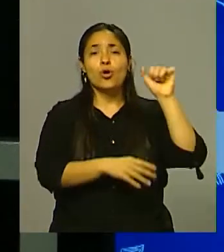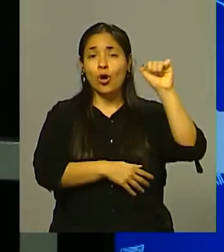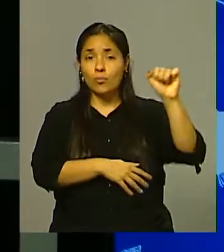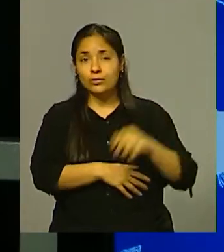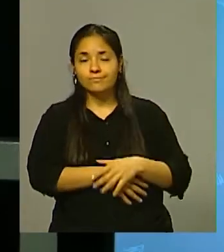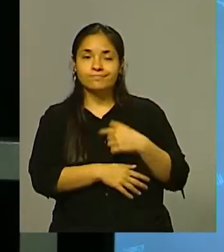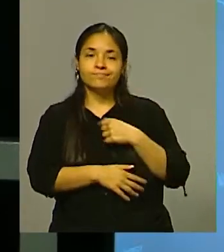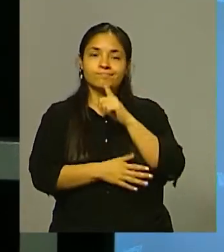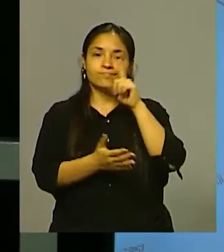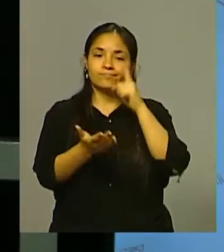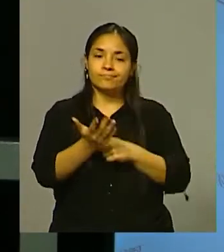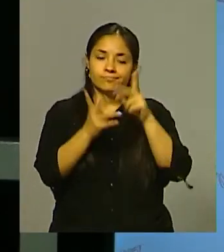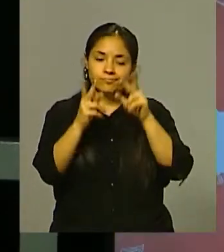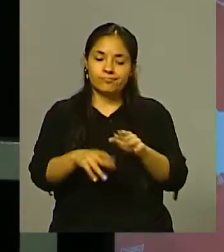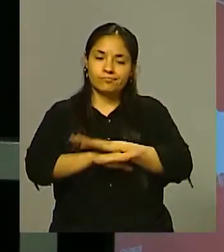decidió cortar con todo.